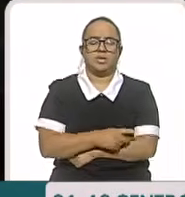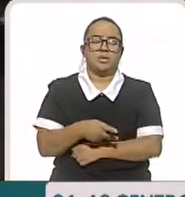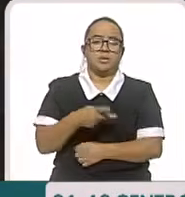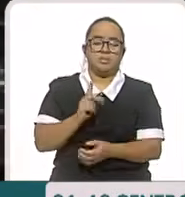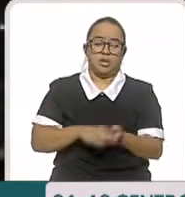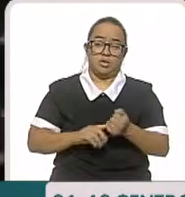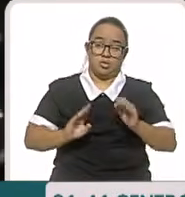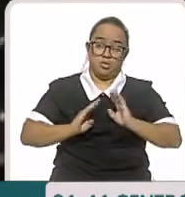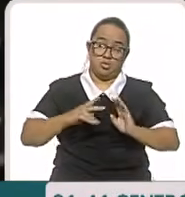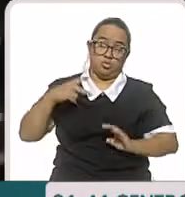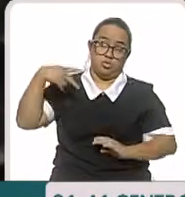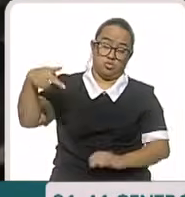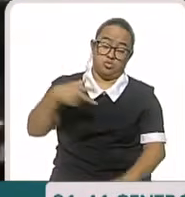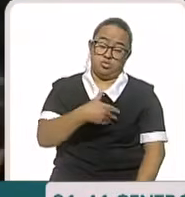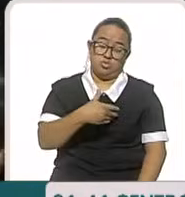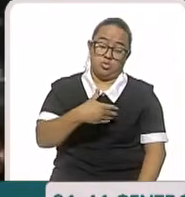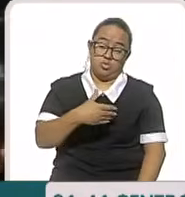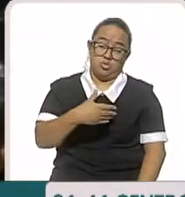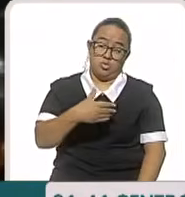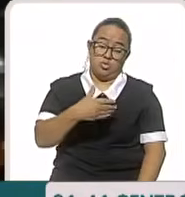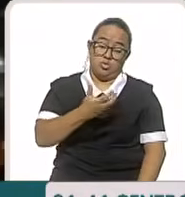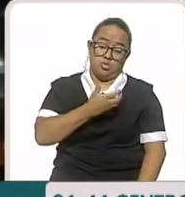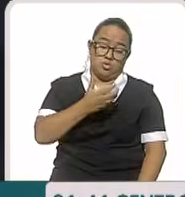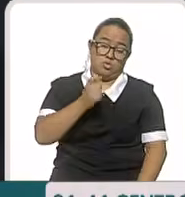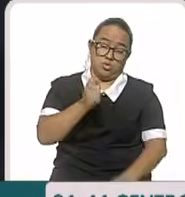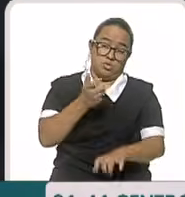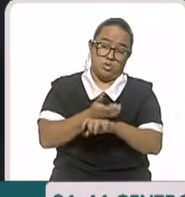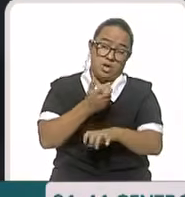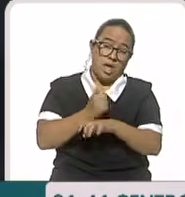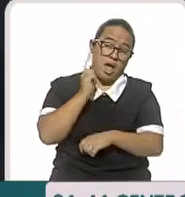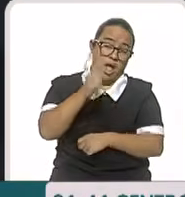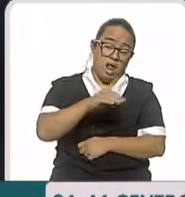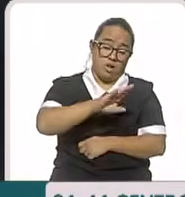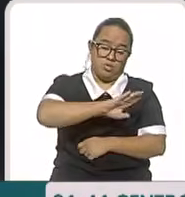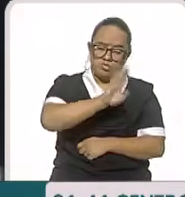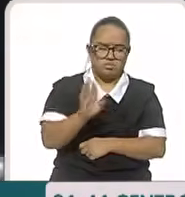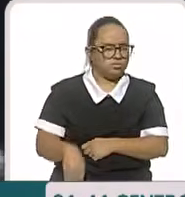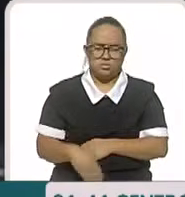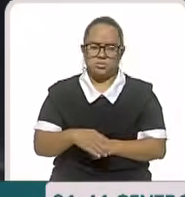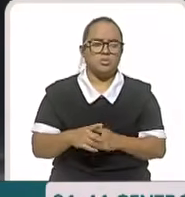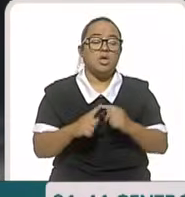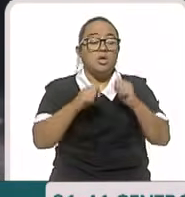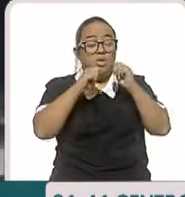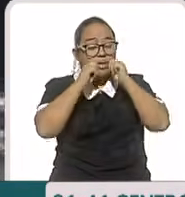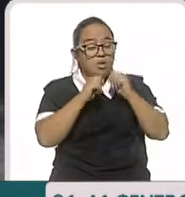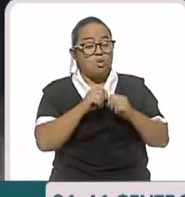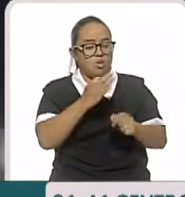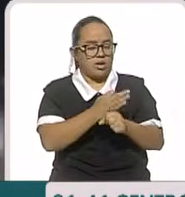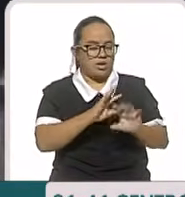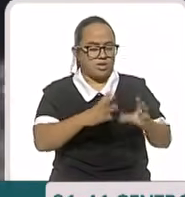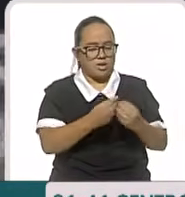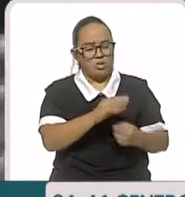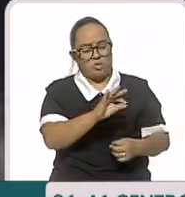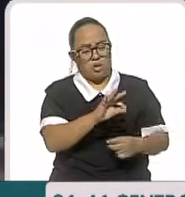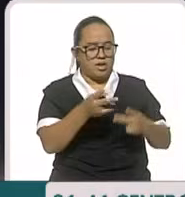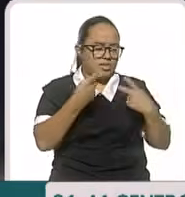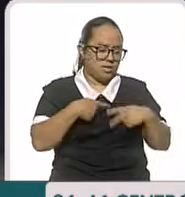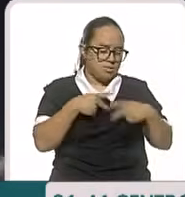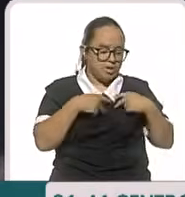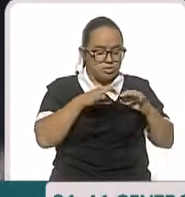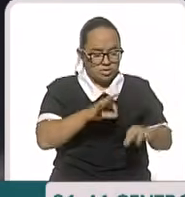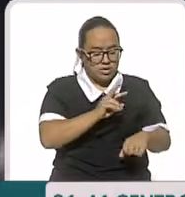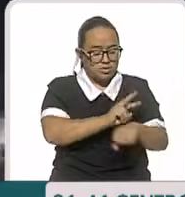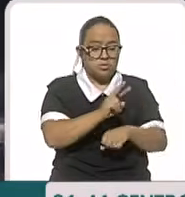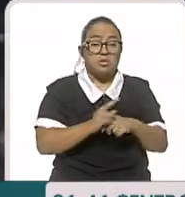ejército estadounidense pues haya caído en esas operaciones sin considerar las vidas que se perdieron, 40 hasta el momento, varias de ellas